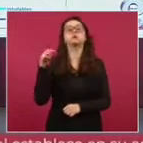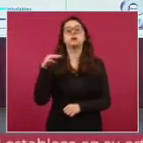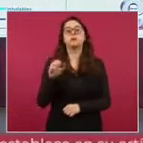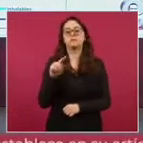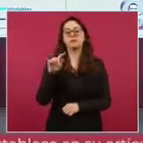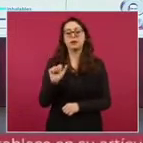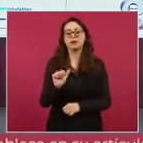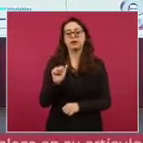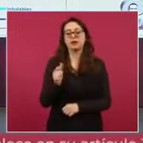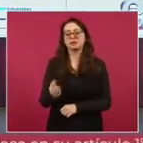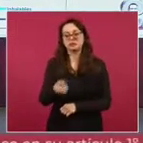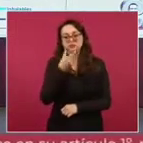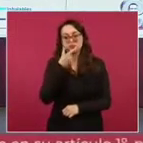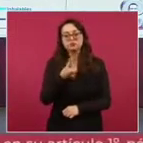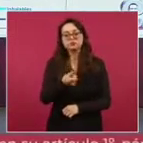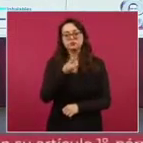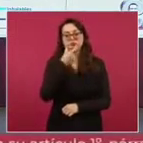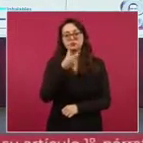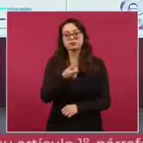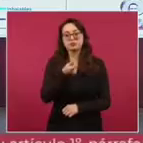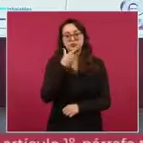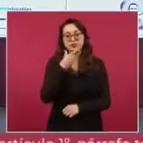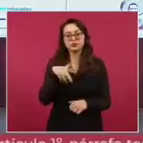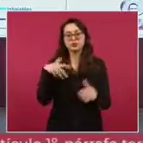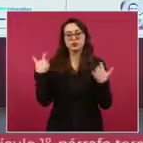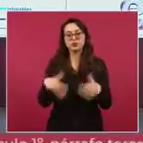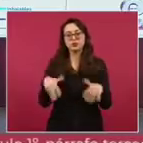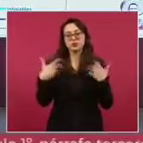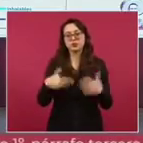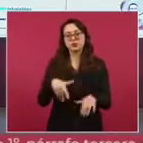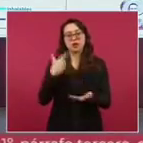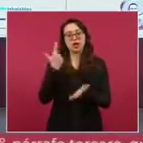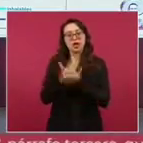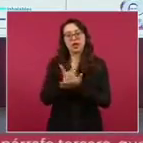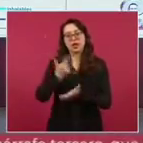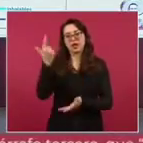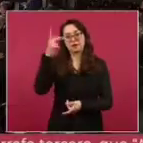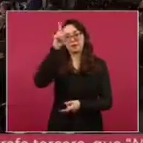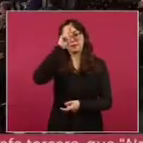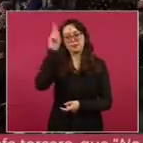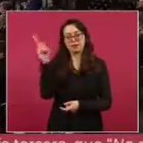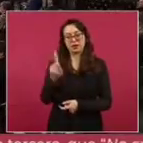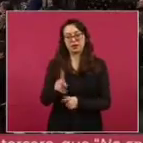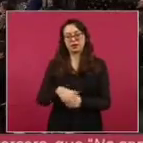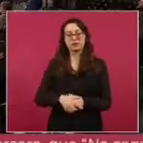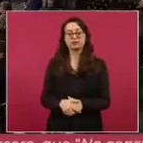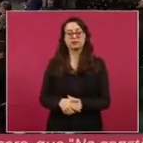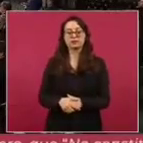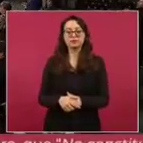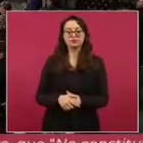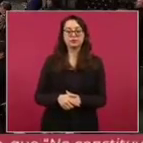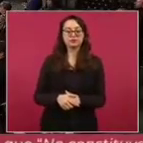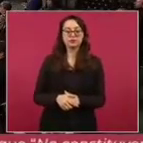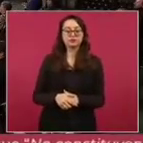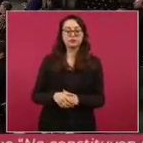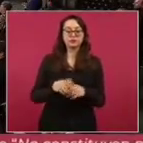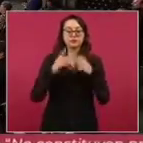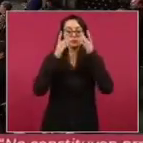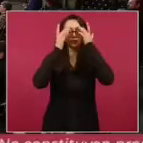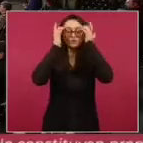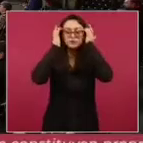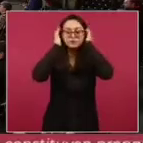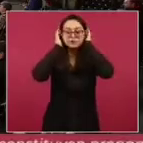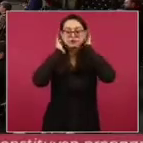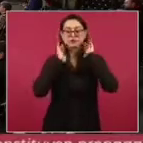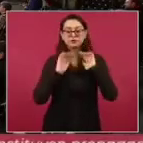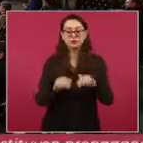el alcohol, que era la droga de impacto más comúnmente utilizada. La siguiente, por favor.